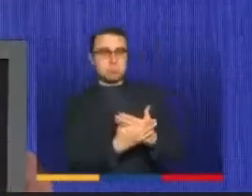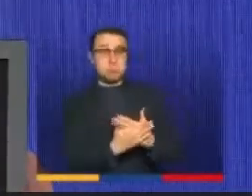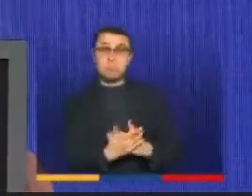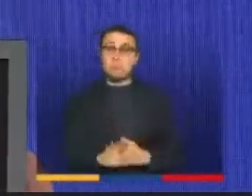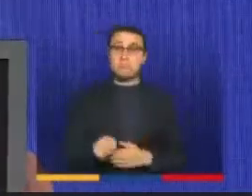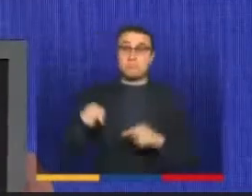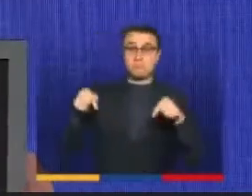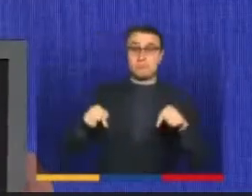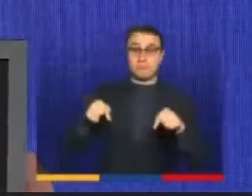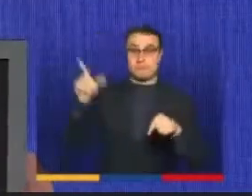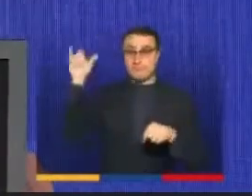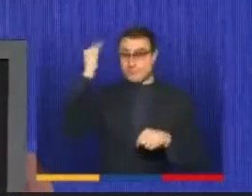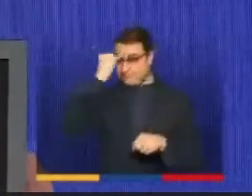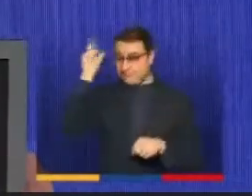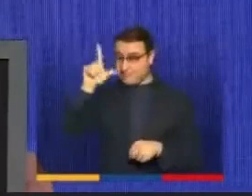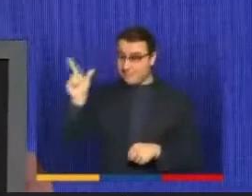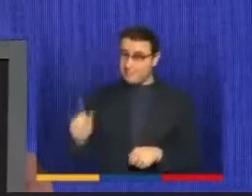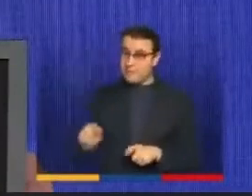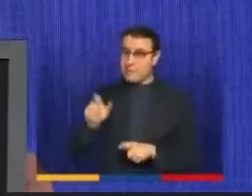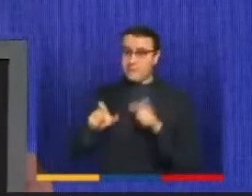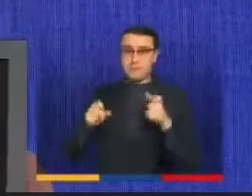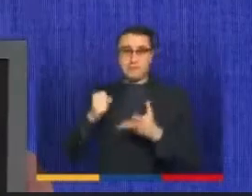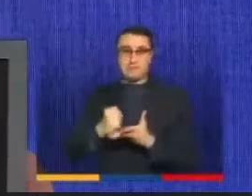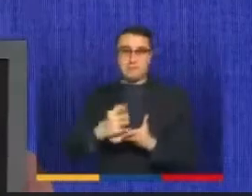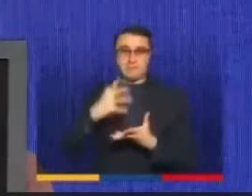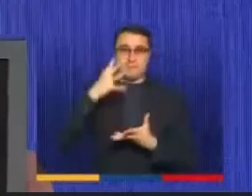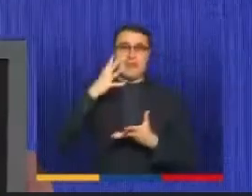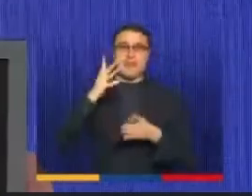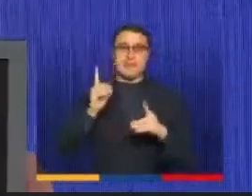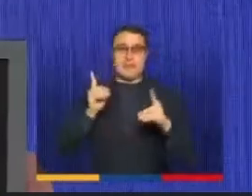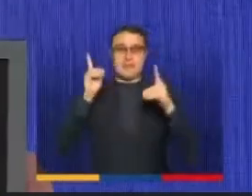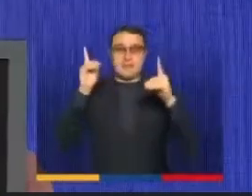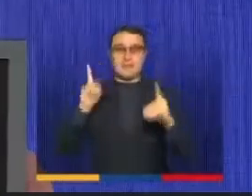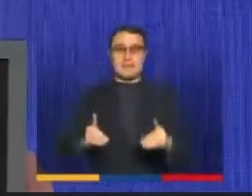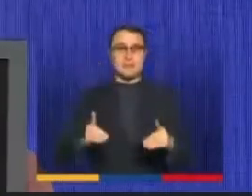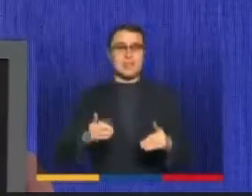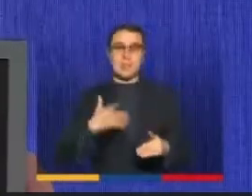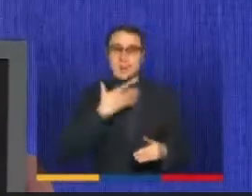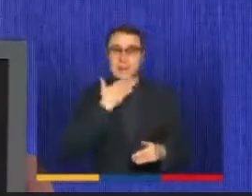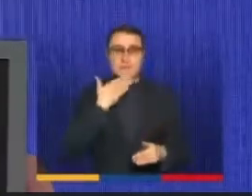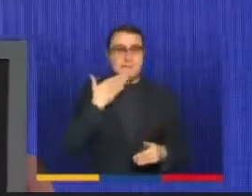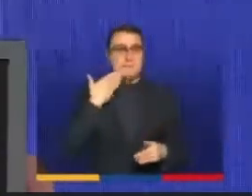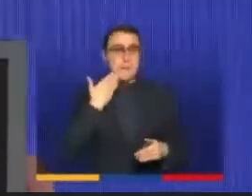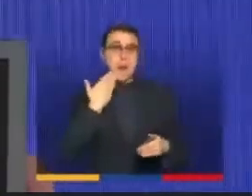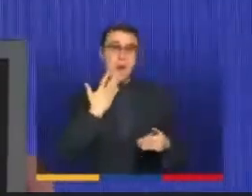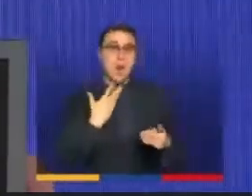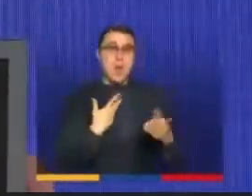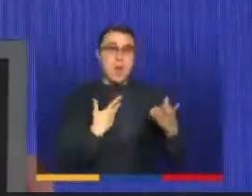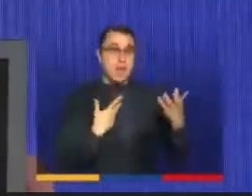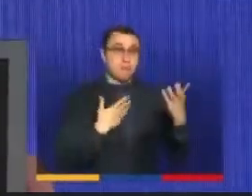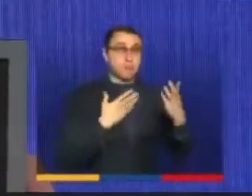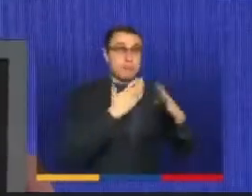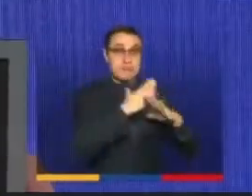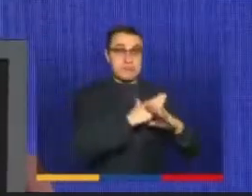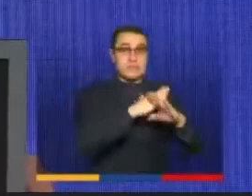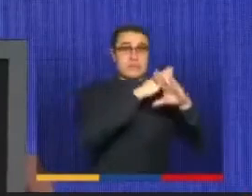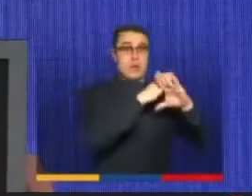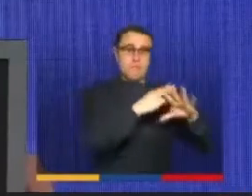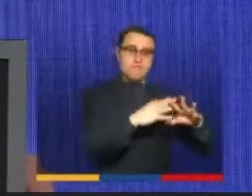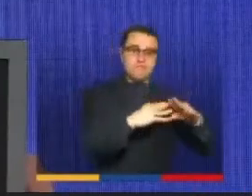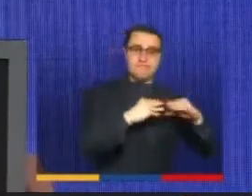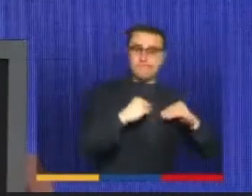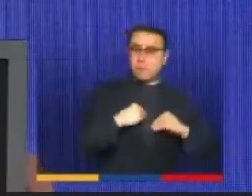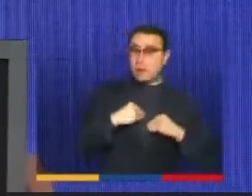en Italia la población más rica decidió fue tener pólizas de seguro y destruir el modelo de atención primaria, y nosotros